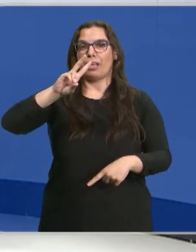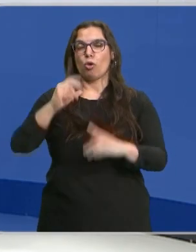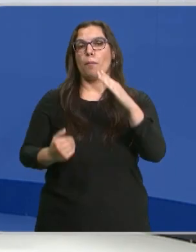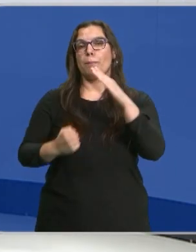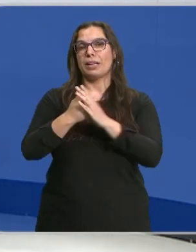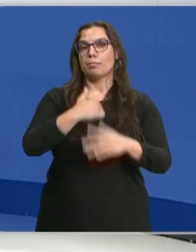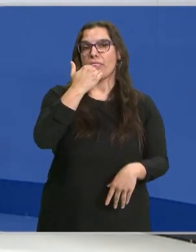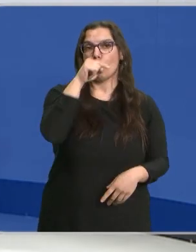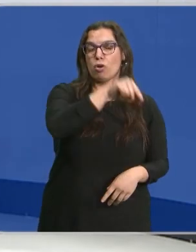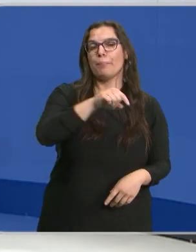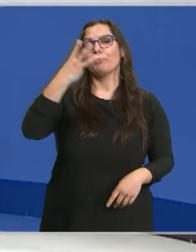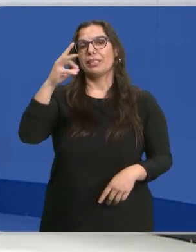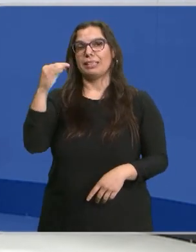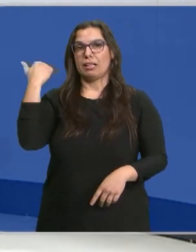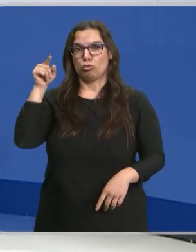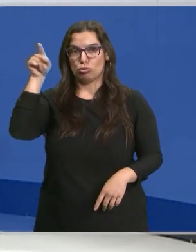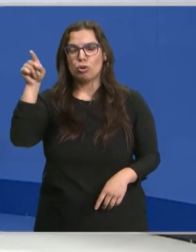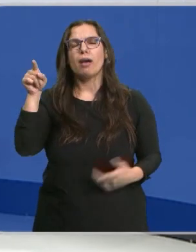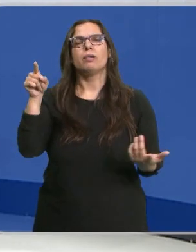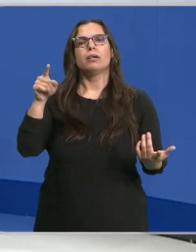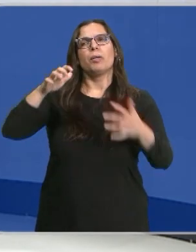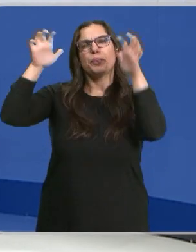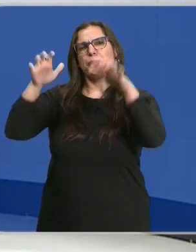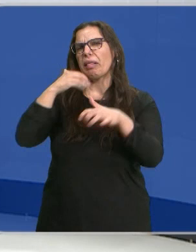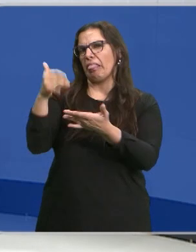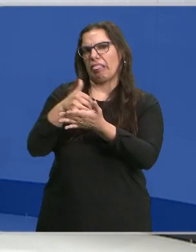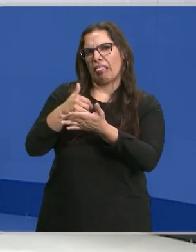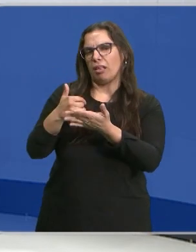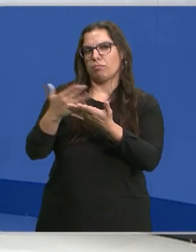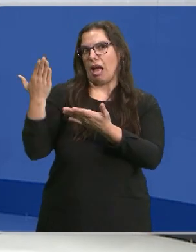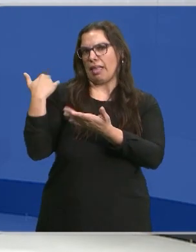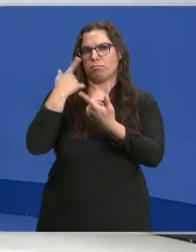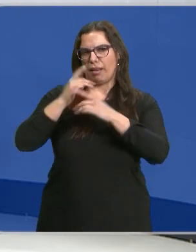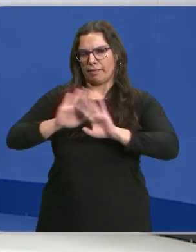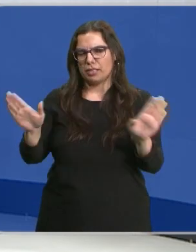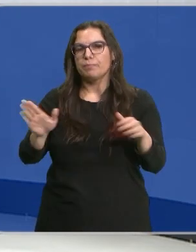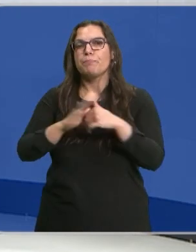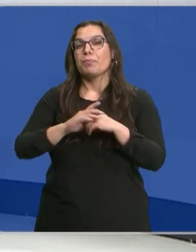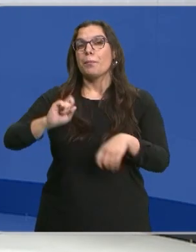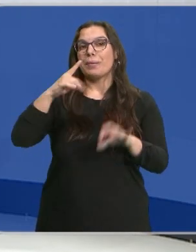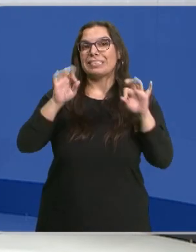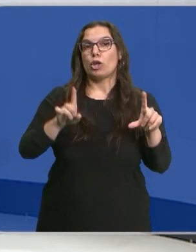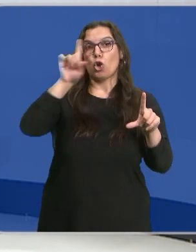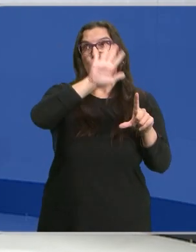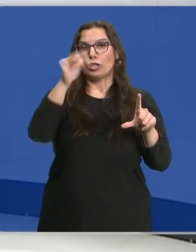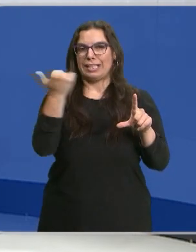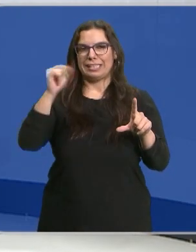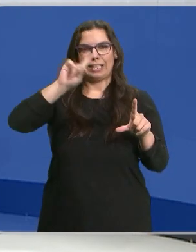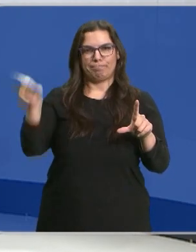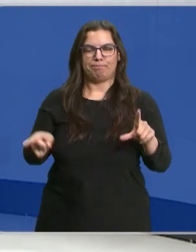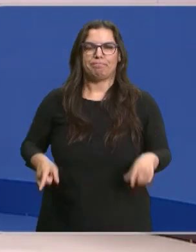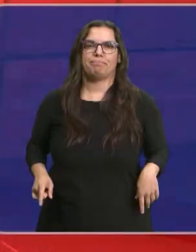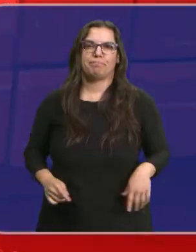máxima en Zamora hoy, 30 en Soria con algunas precipitaciones pero muy débiles, nada que ver con las que tuvimos ayer, sobre todo en el extremo norte y en el este.